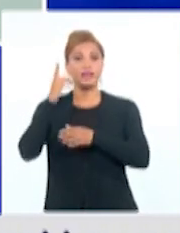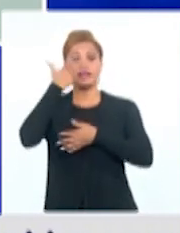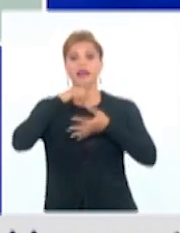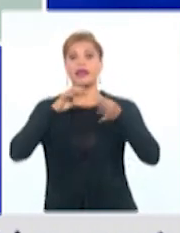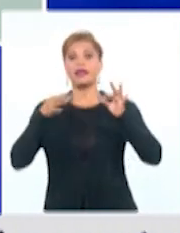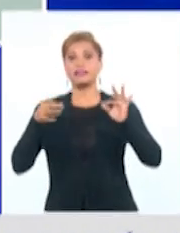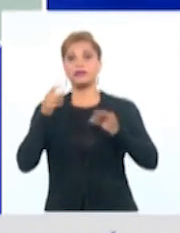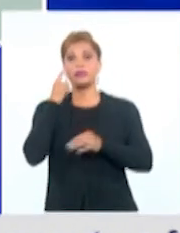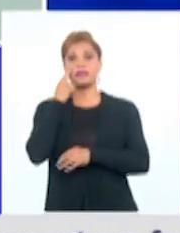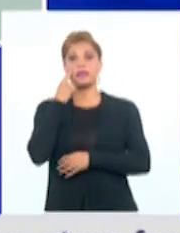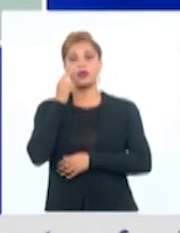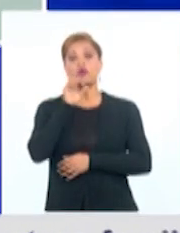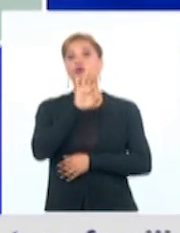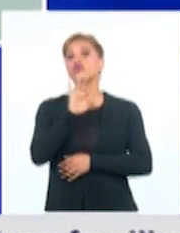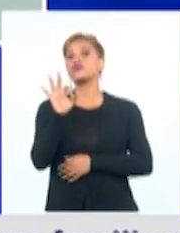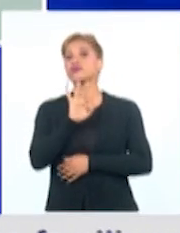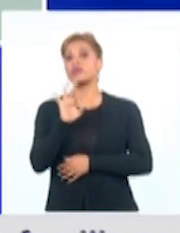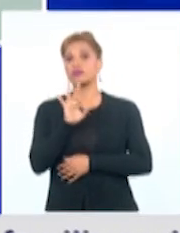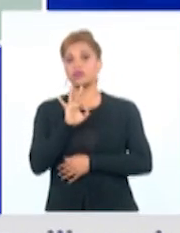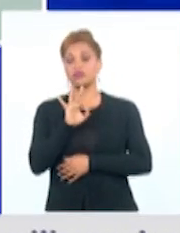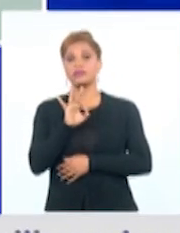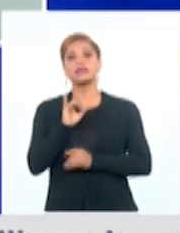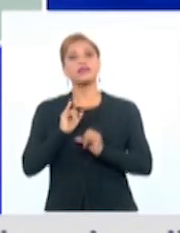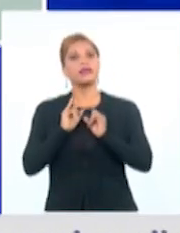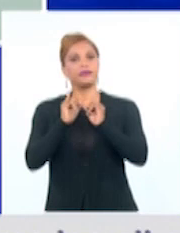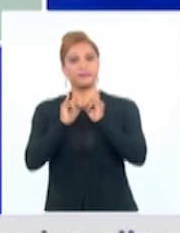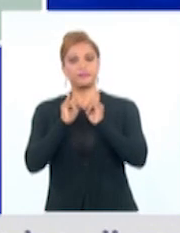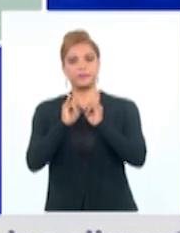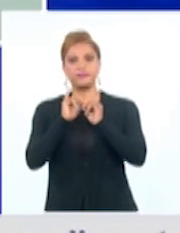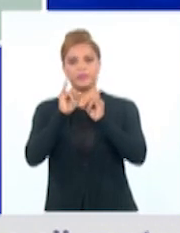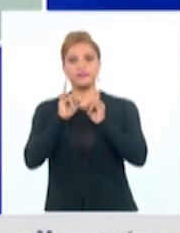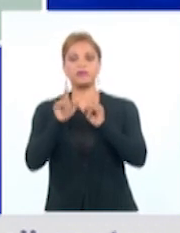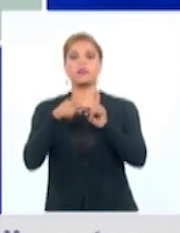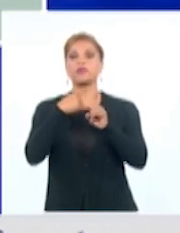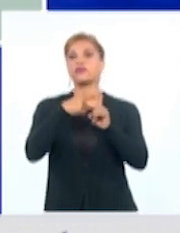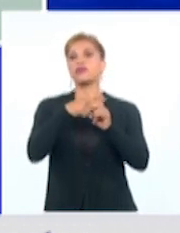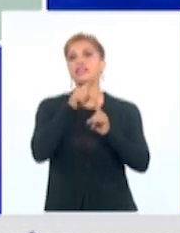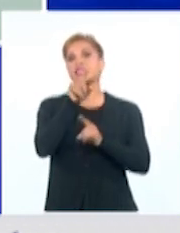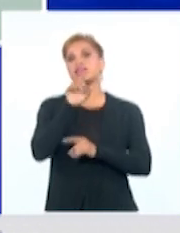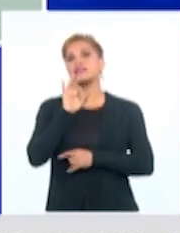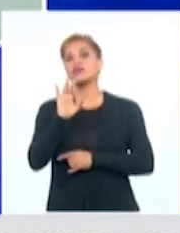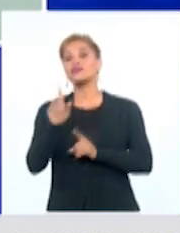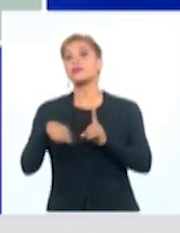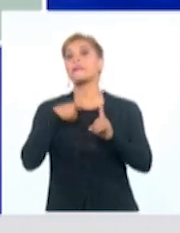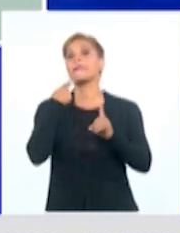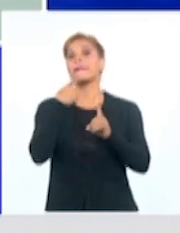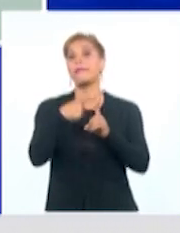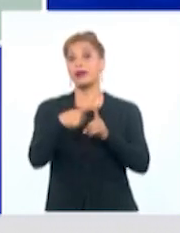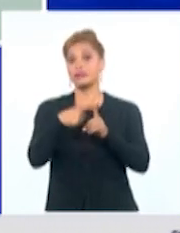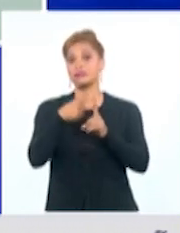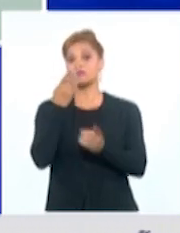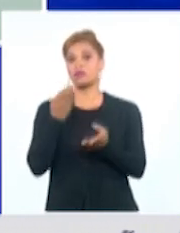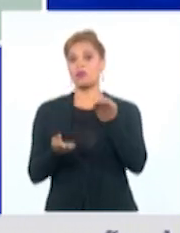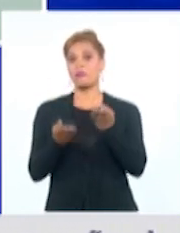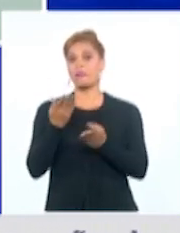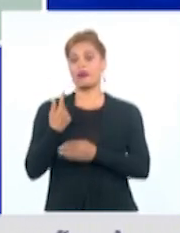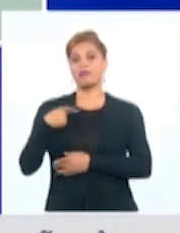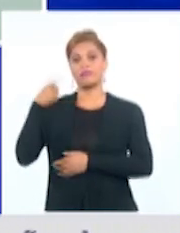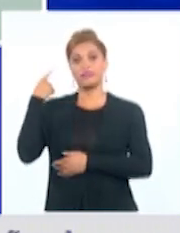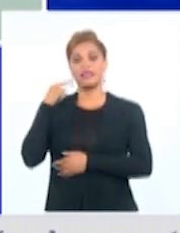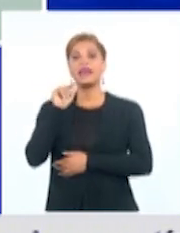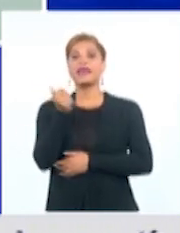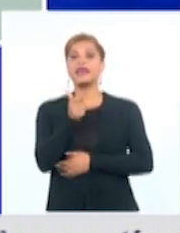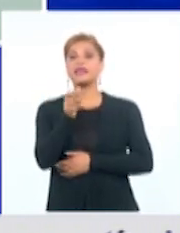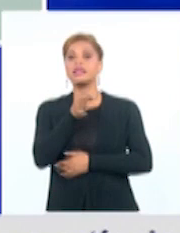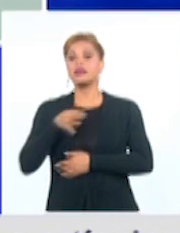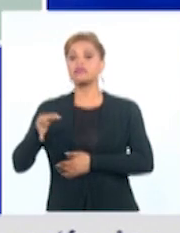hoy tiene 88, está reportando 88 casos positivos, 18 casos más que la jornada anterior en 10 de sus